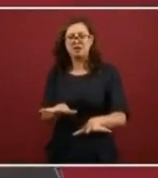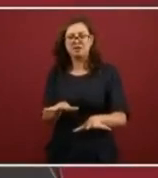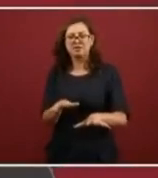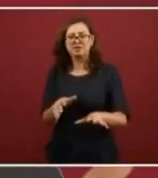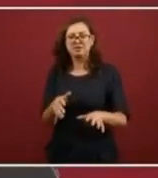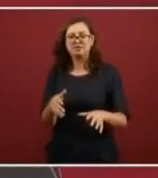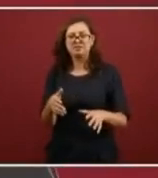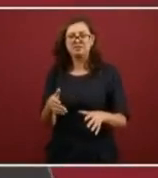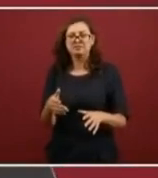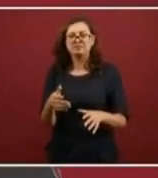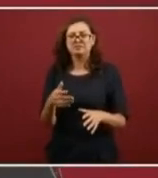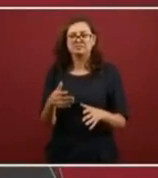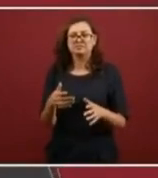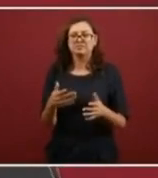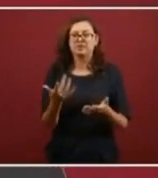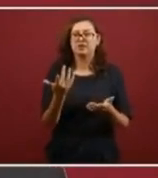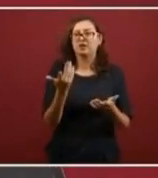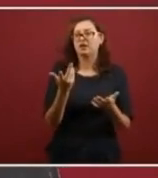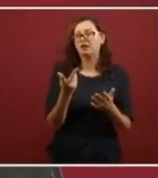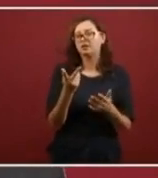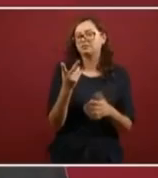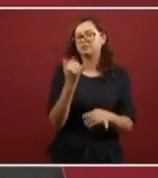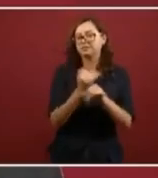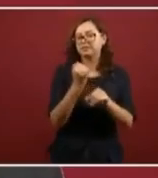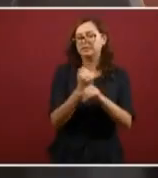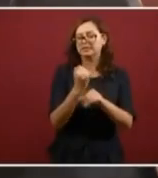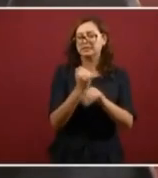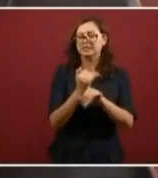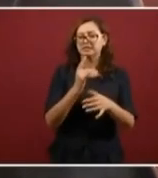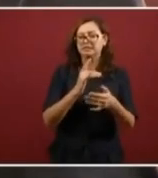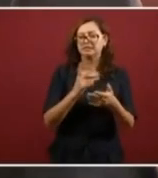de la edición electrónica, ¿no? Dice